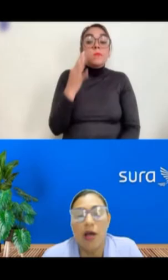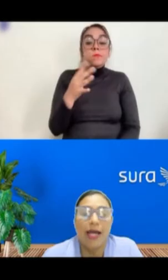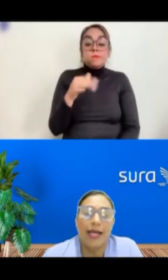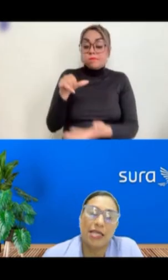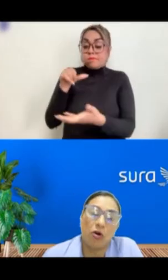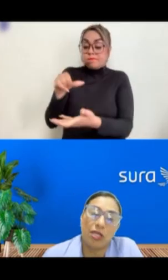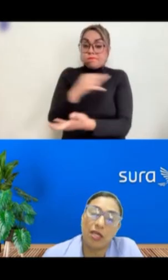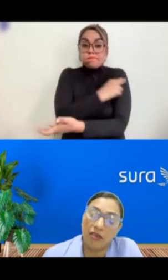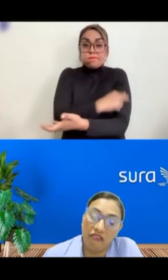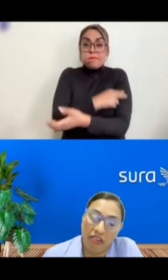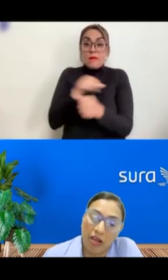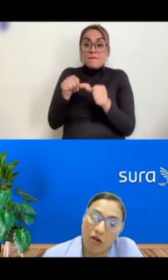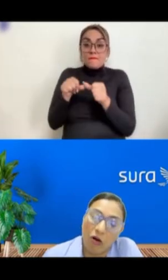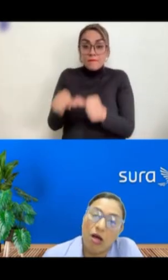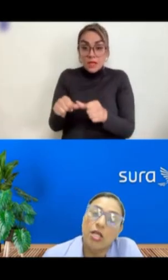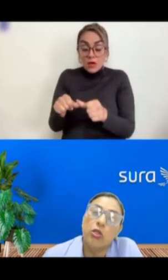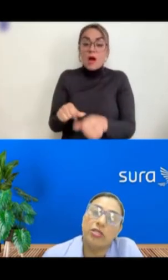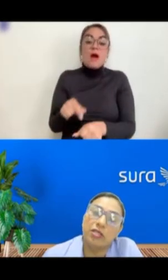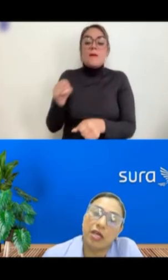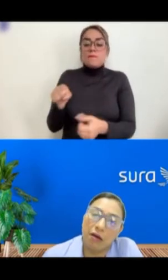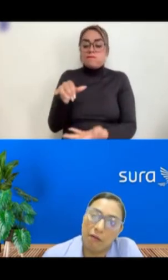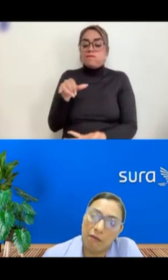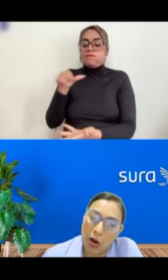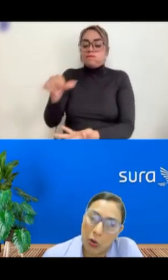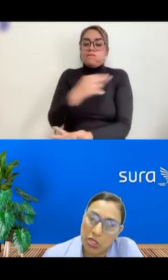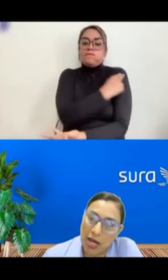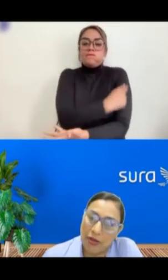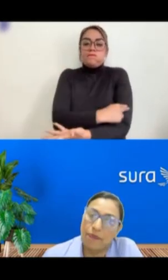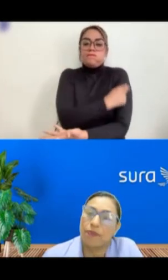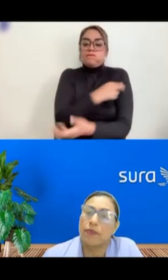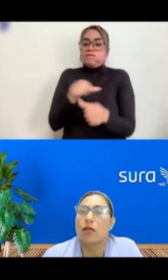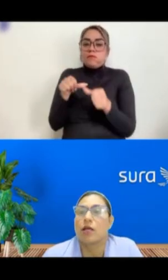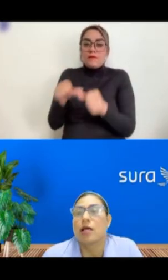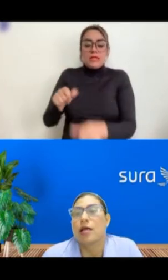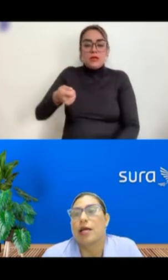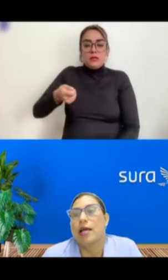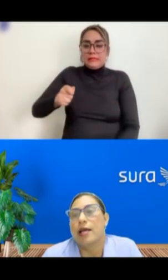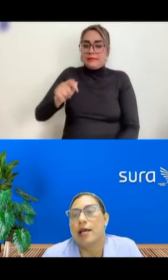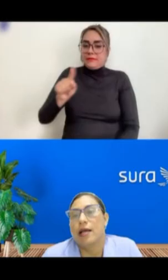botiquín fijo, que ese botiquín fijo no esté bajo llave.